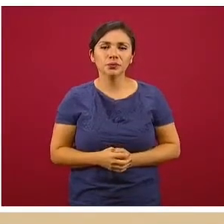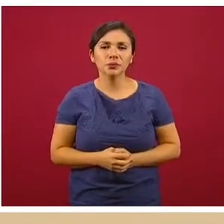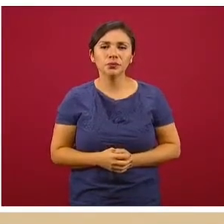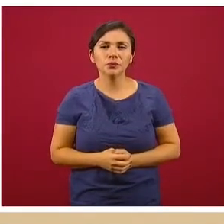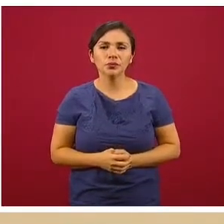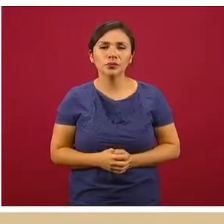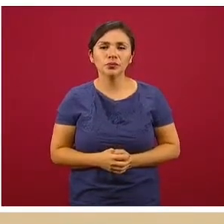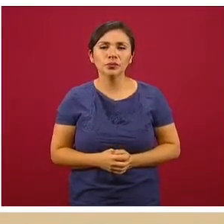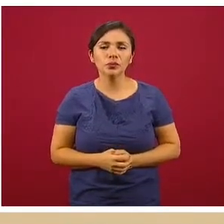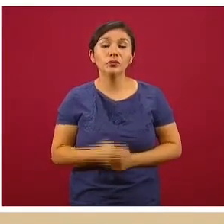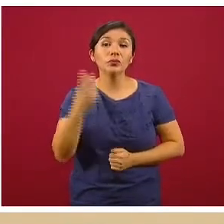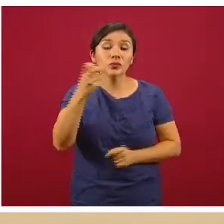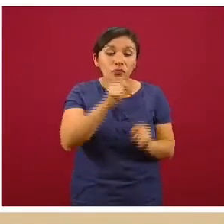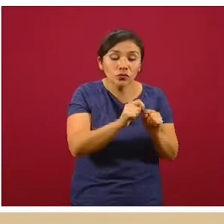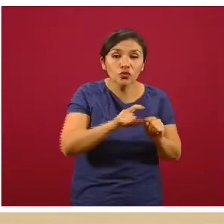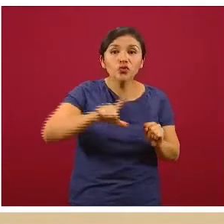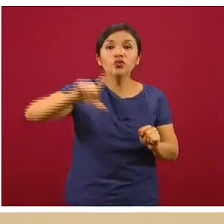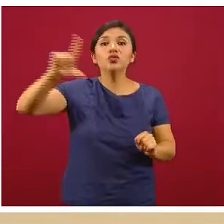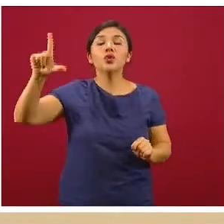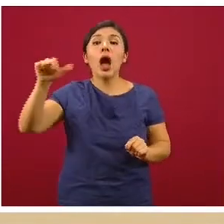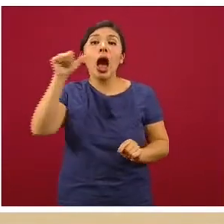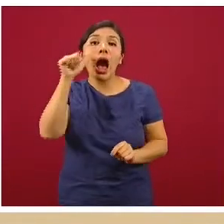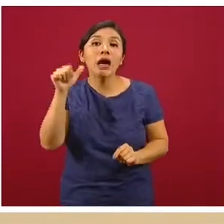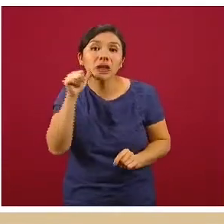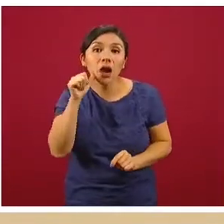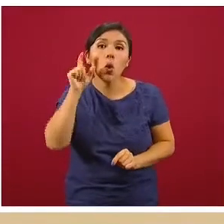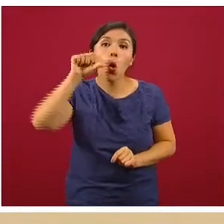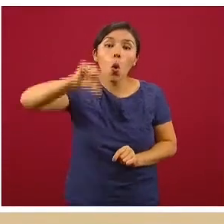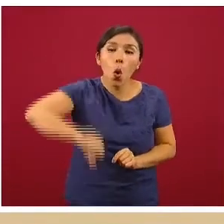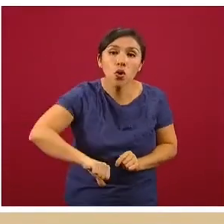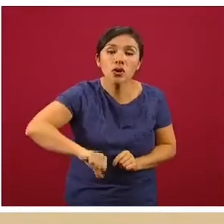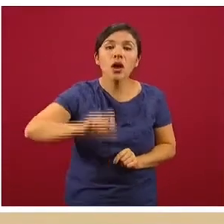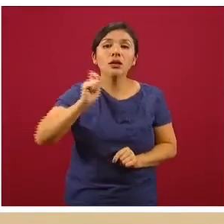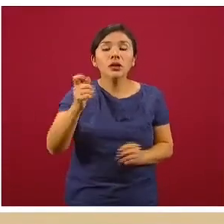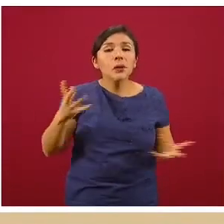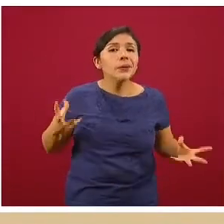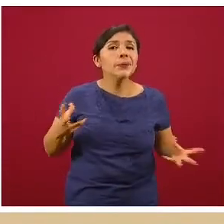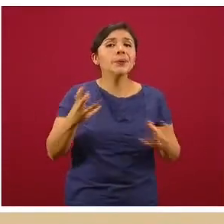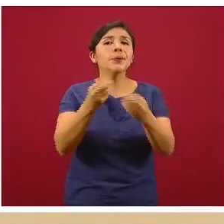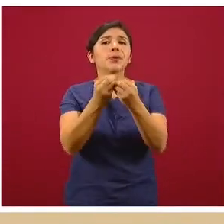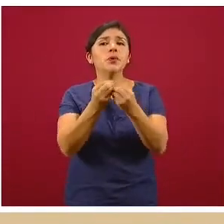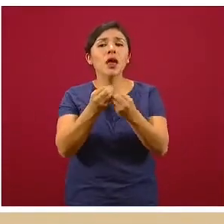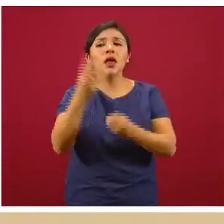Y nuestra curva de casos acumulados, de ayer hacia hoy, sumamos